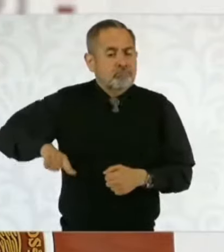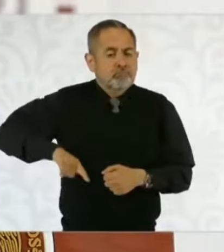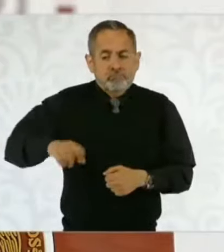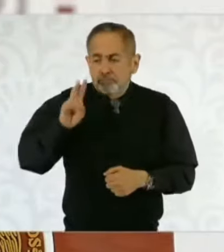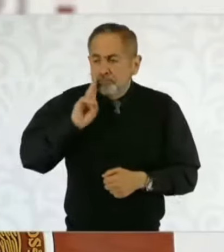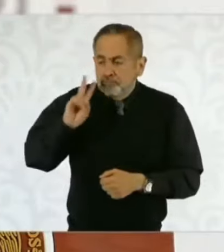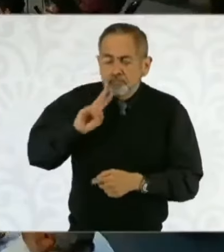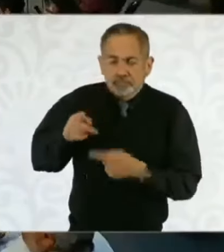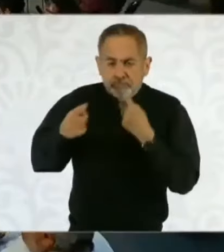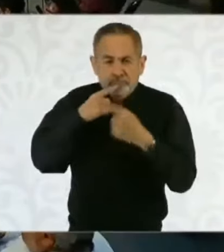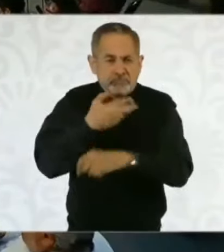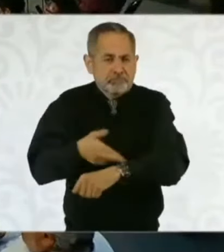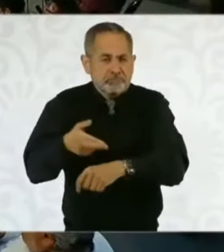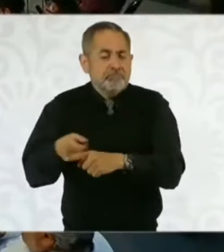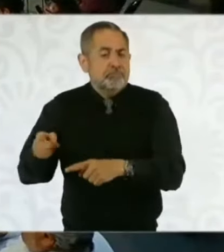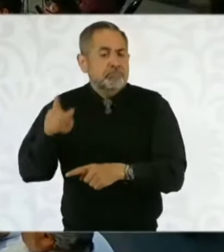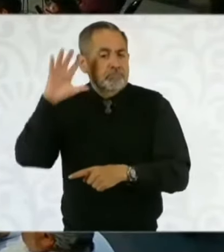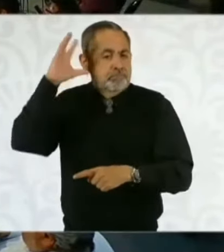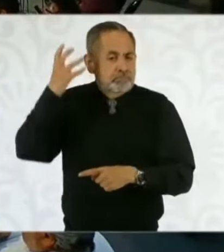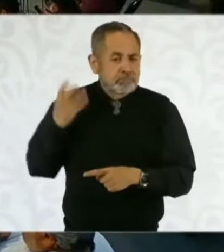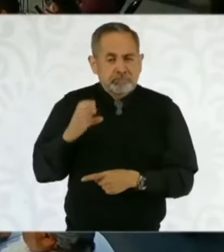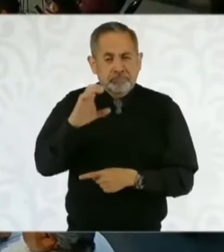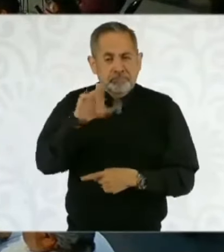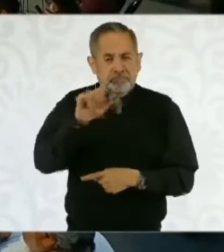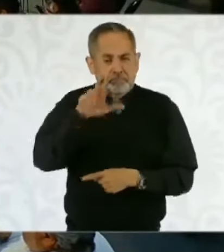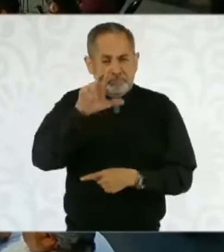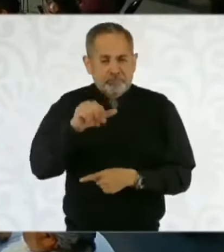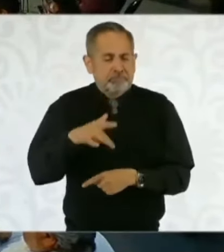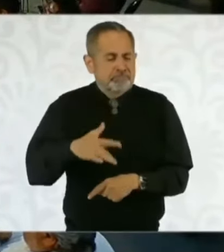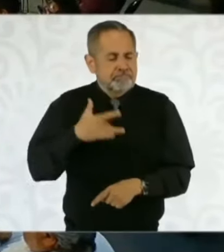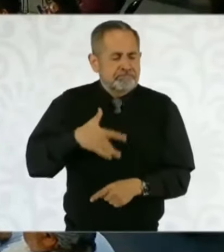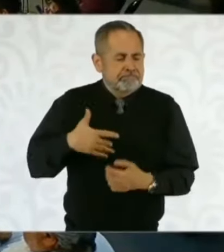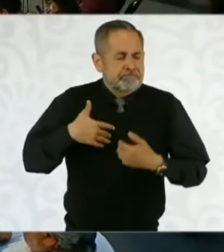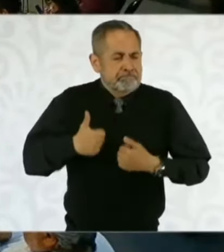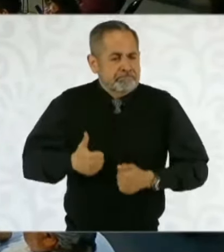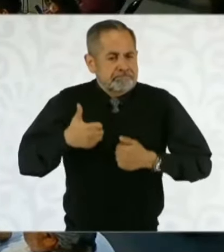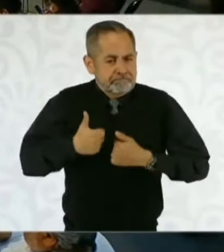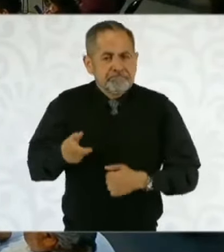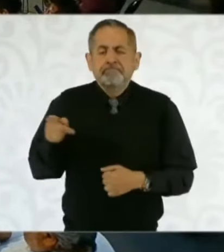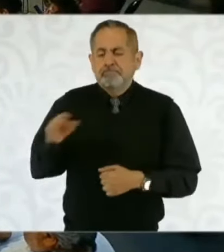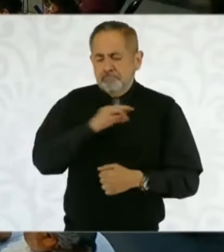cartas en el asunto Clara es una mujer muy sensible y estoy segura que lo va a atender gracias